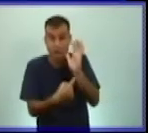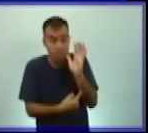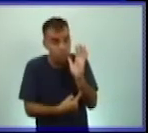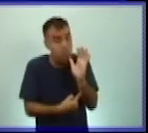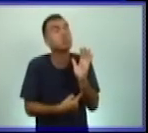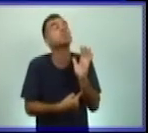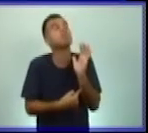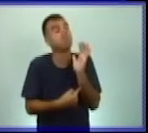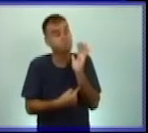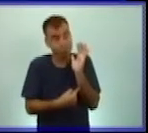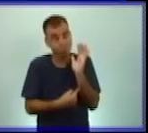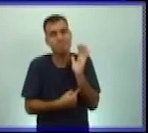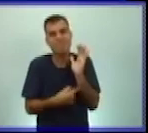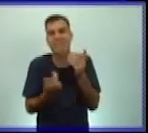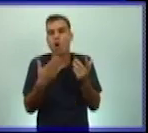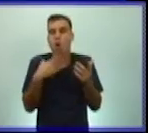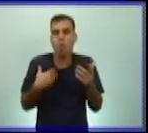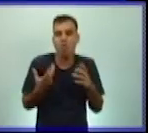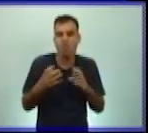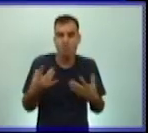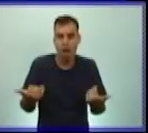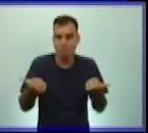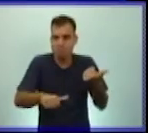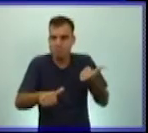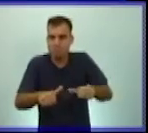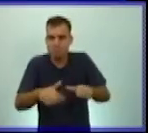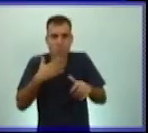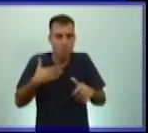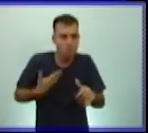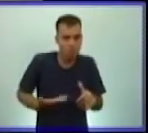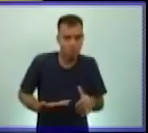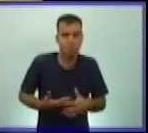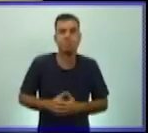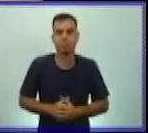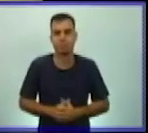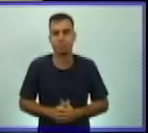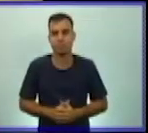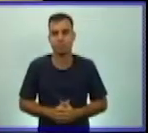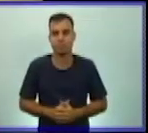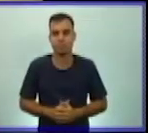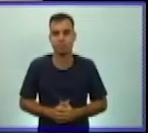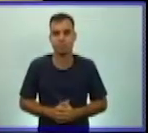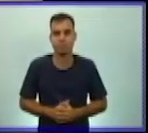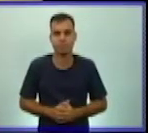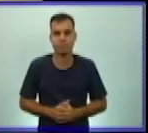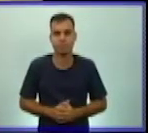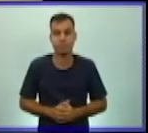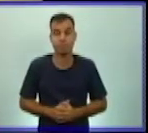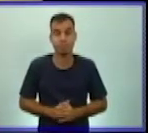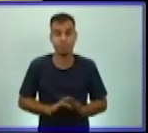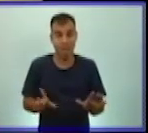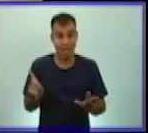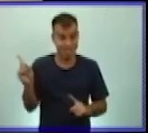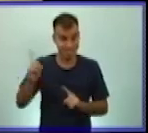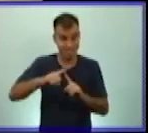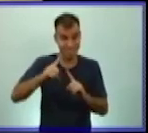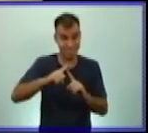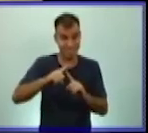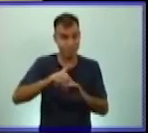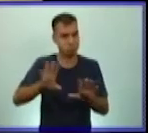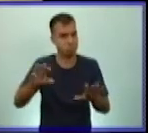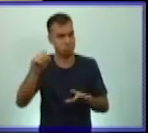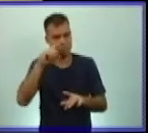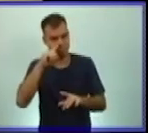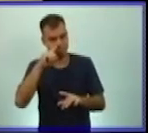ende sus aplicaciones. Y con estas actividades ya me